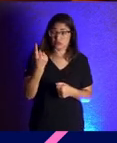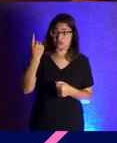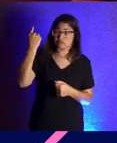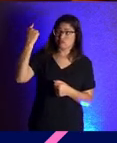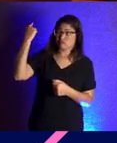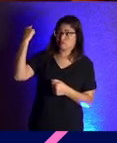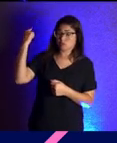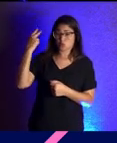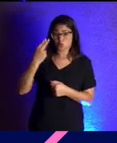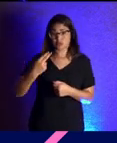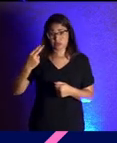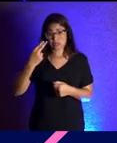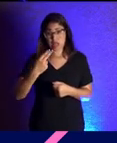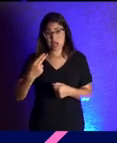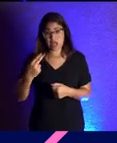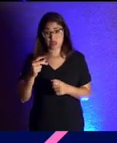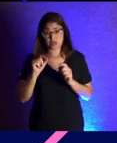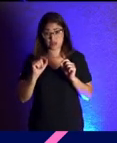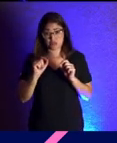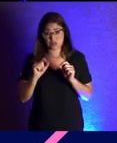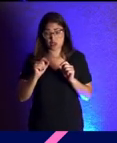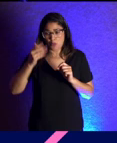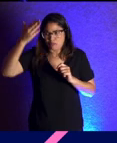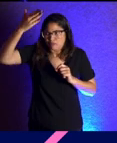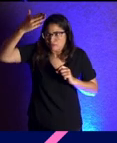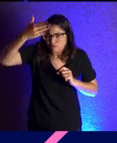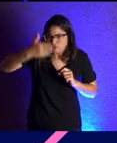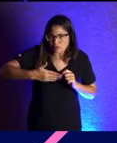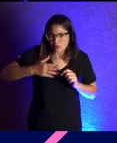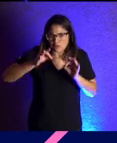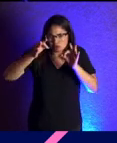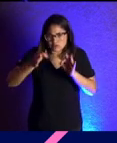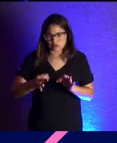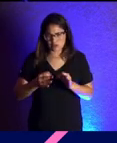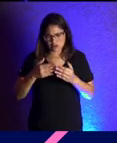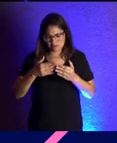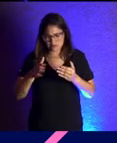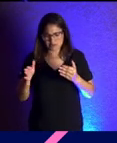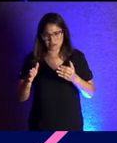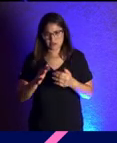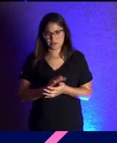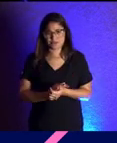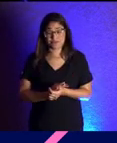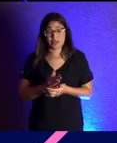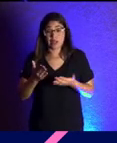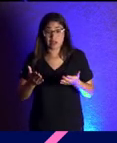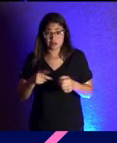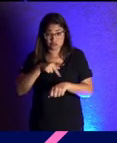pero lo que se ha visto en Colombia es